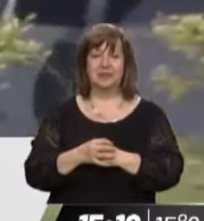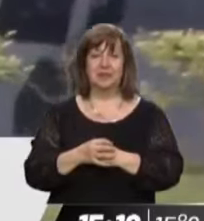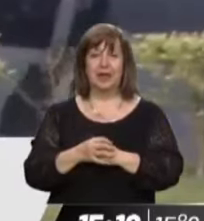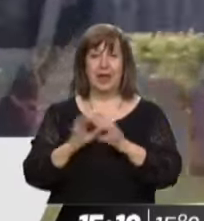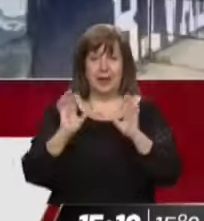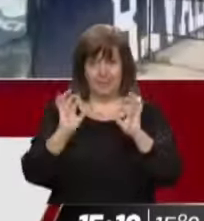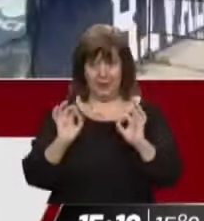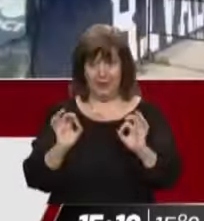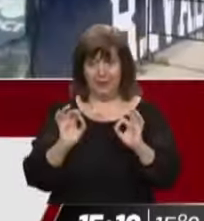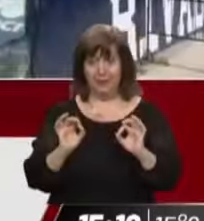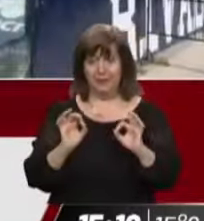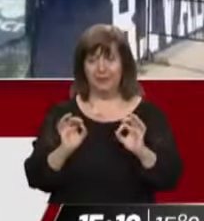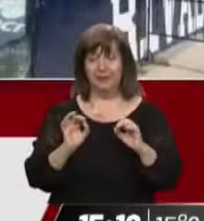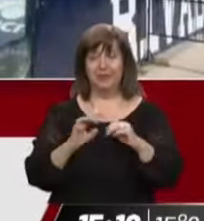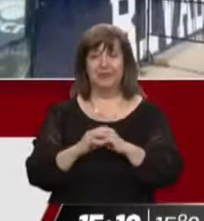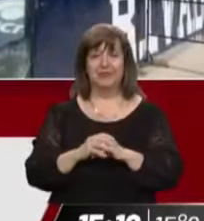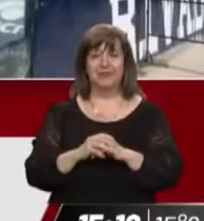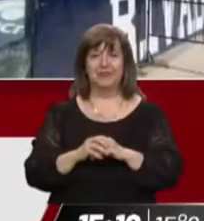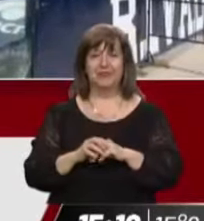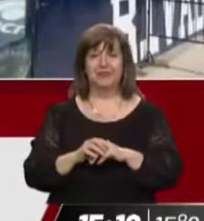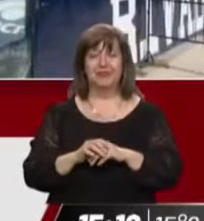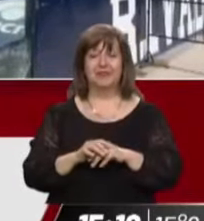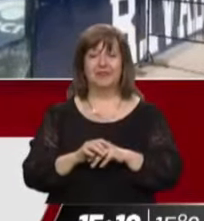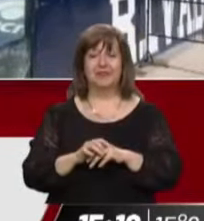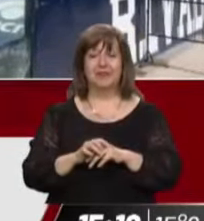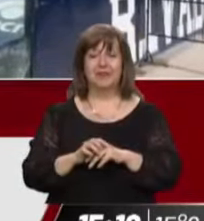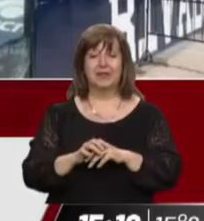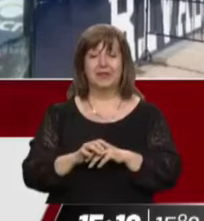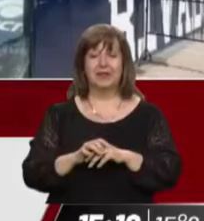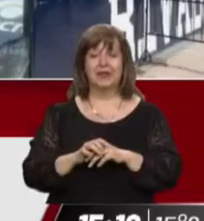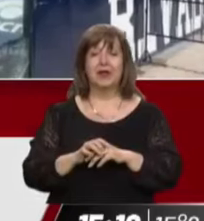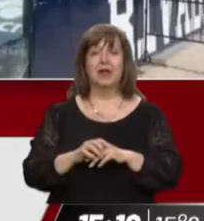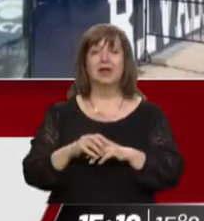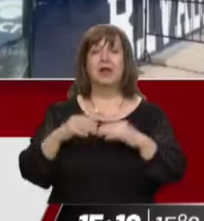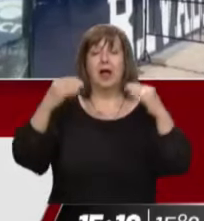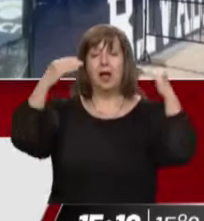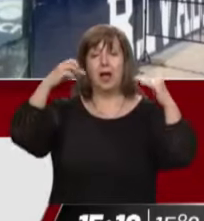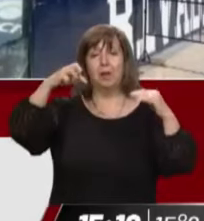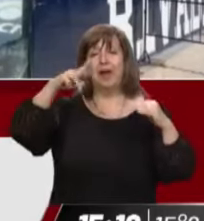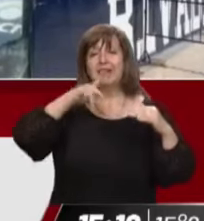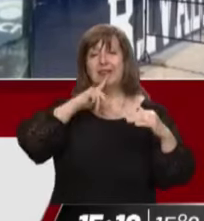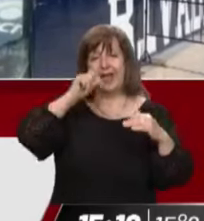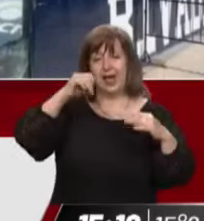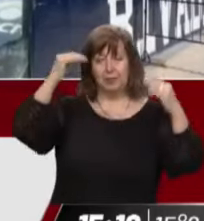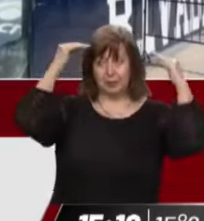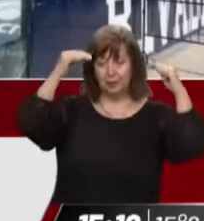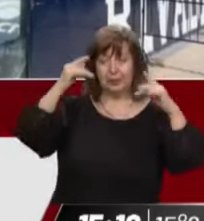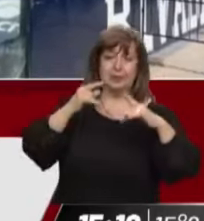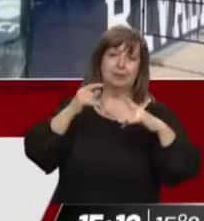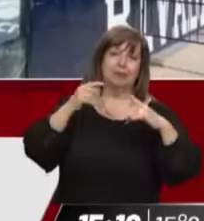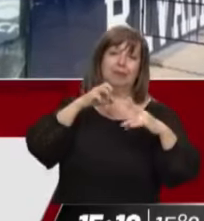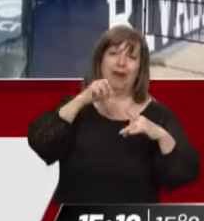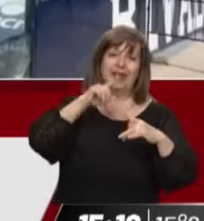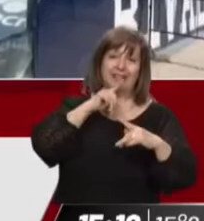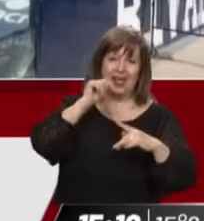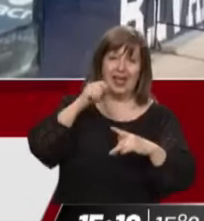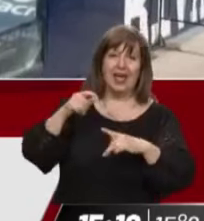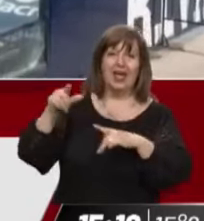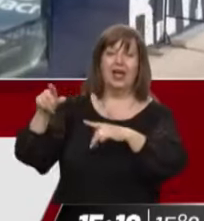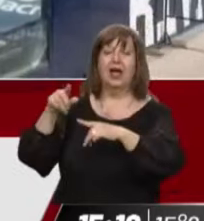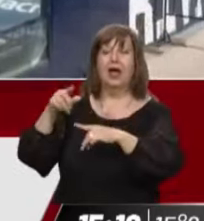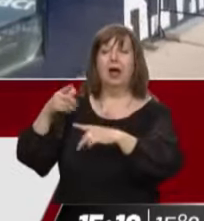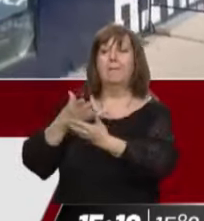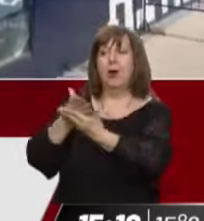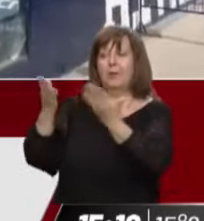está. Sí, señor, tal cual. Bueno, platea y popular y los teros enloquecidos. Yo tengo miedo de que alguno